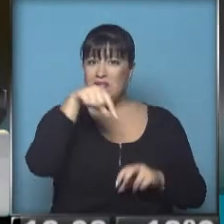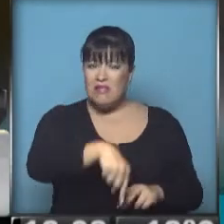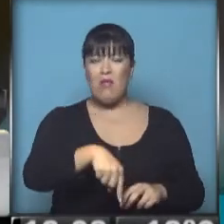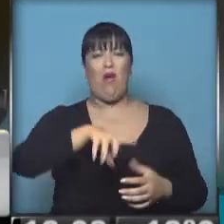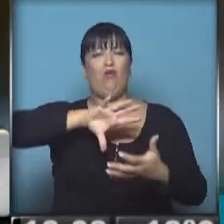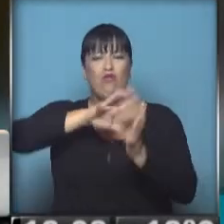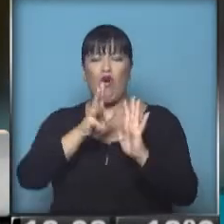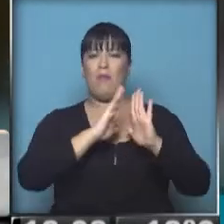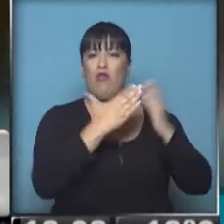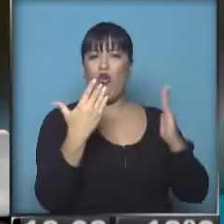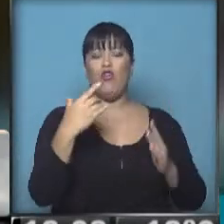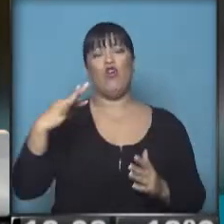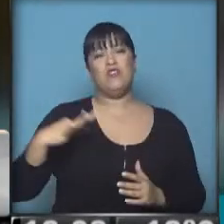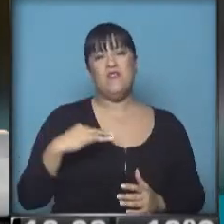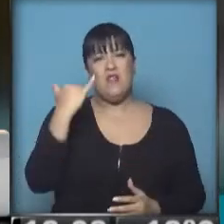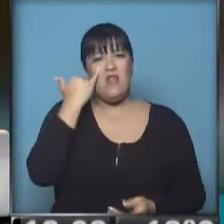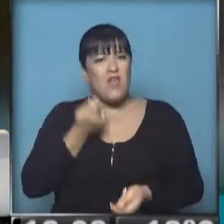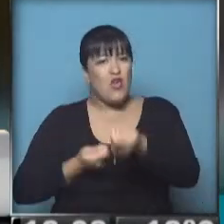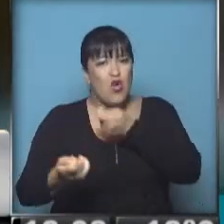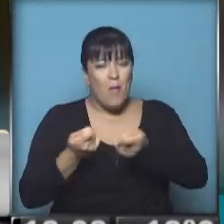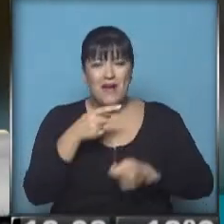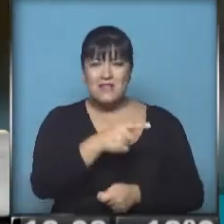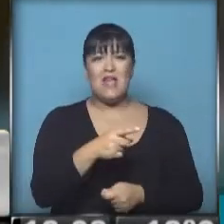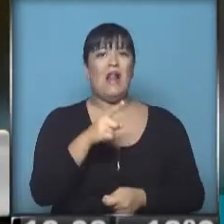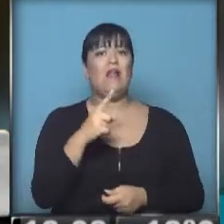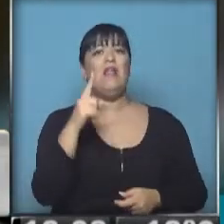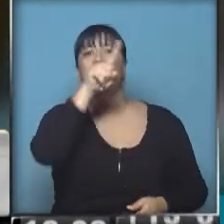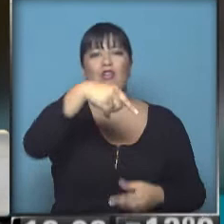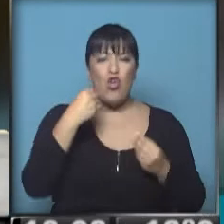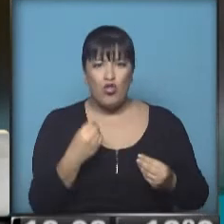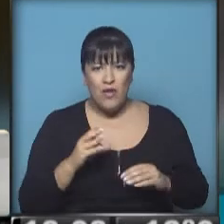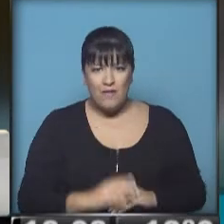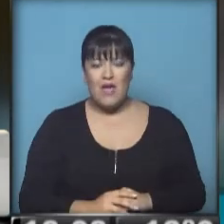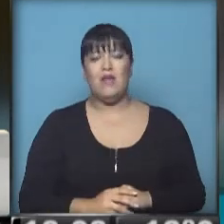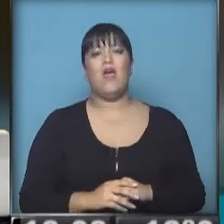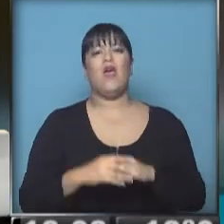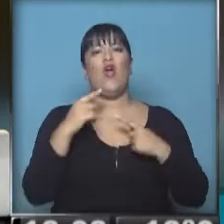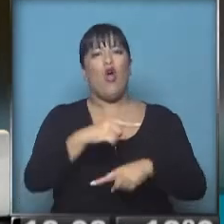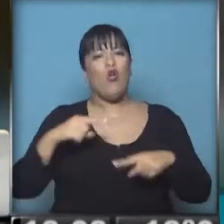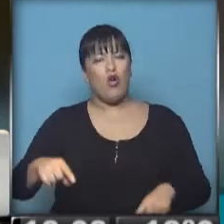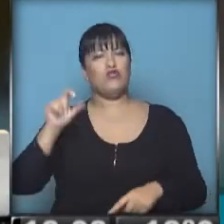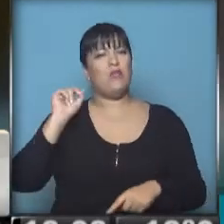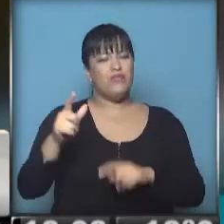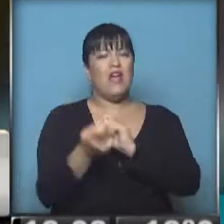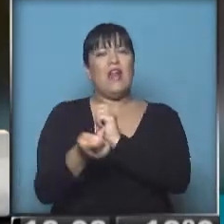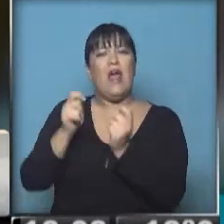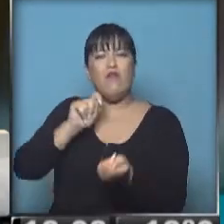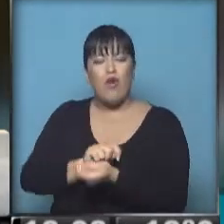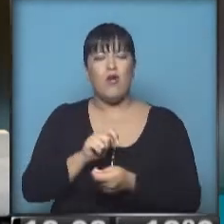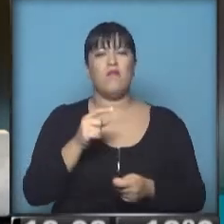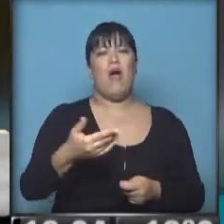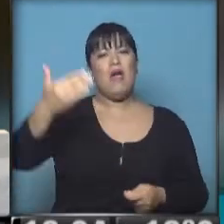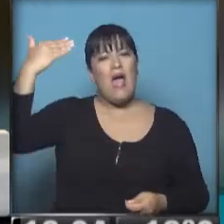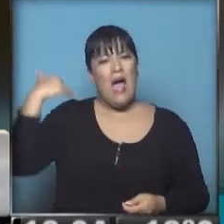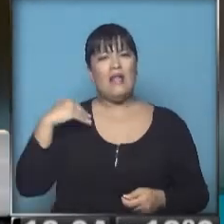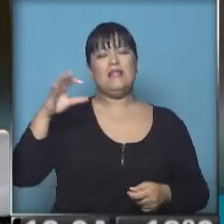código civil y comercial inspirado en los preceptos de la reforma que tuvo su matriz